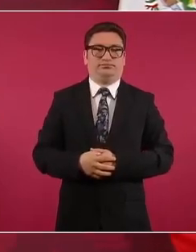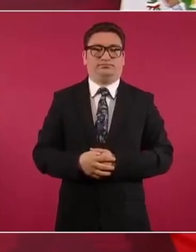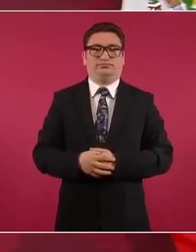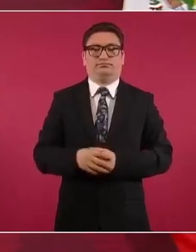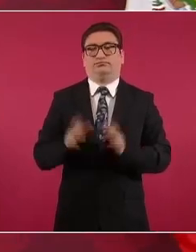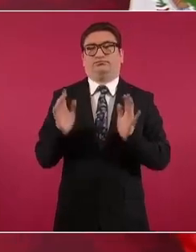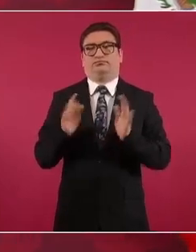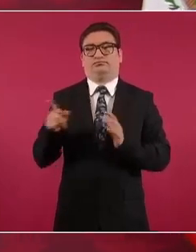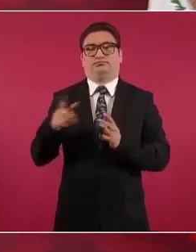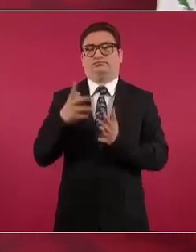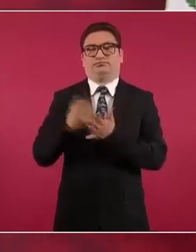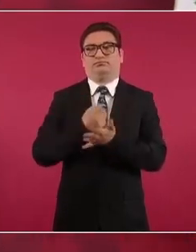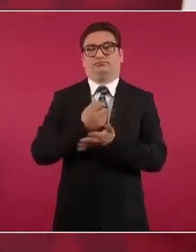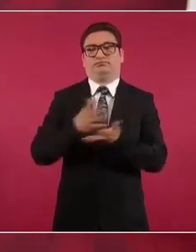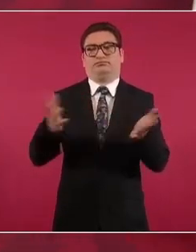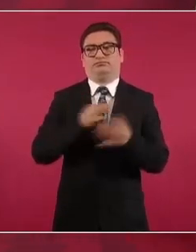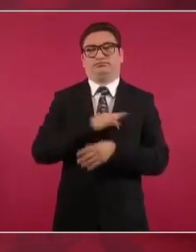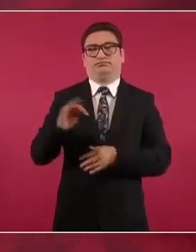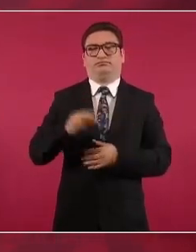pues ya ganaron.